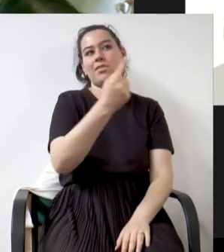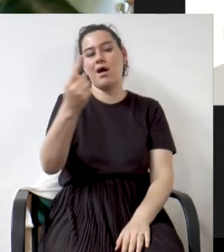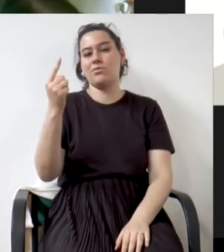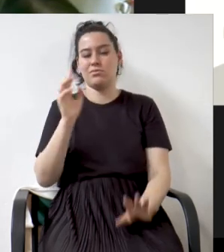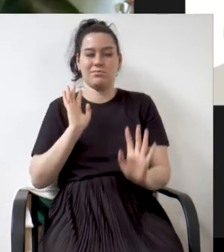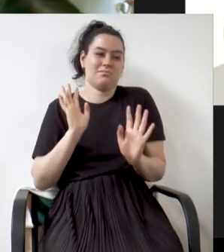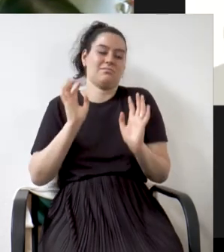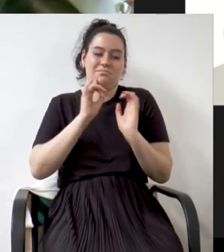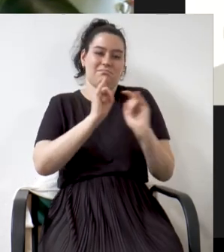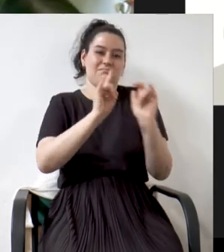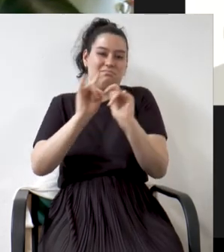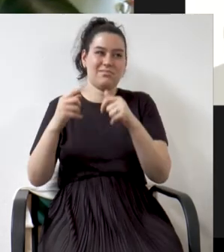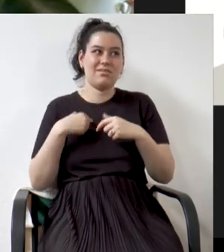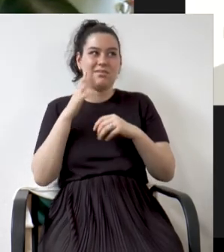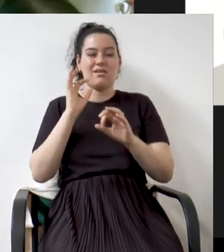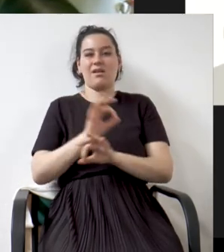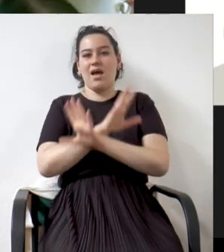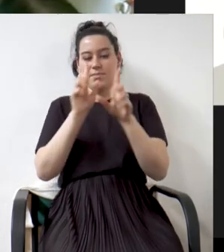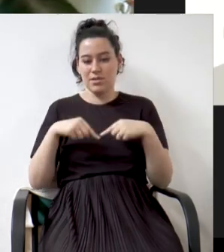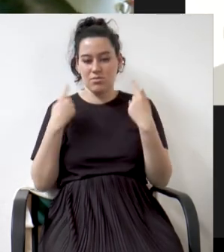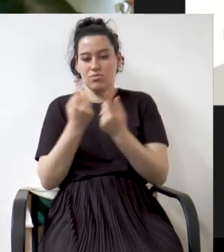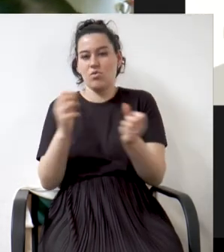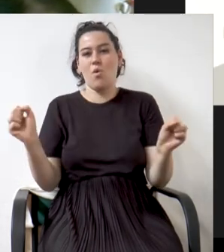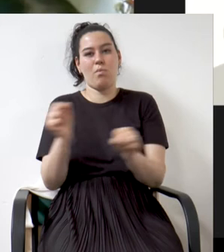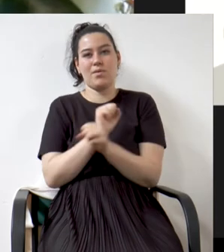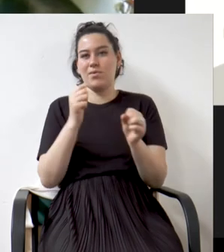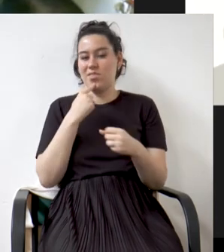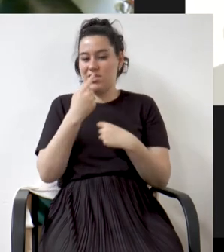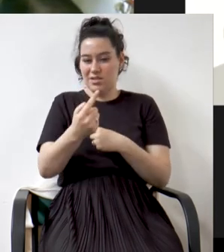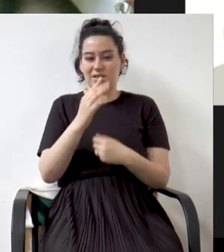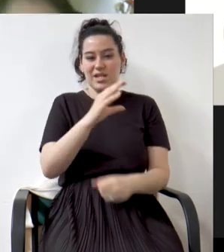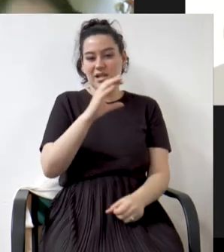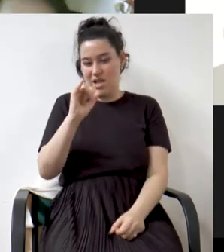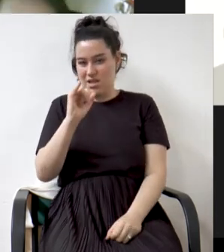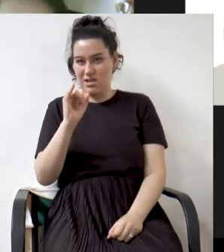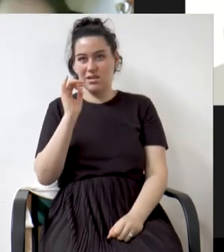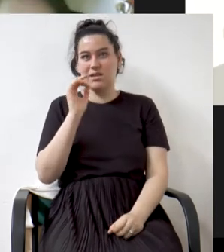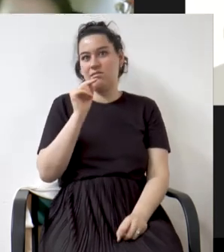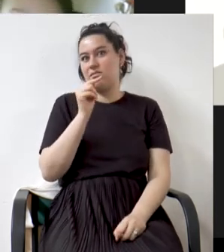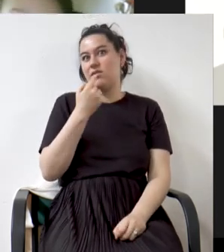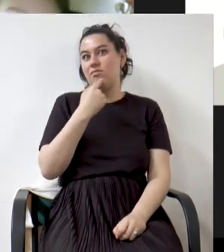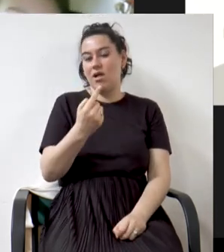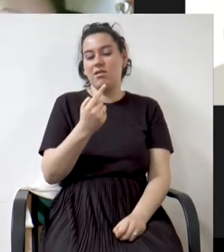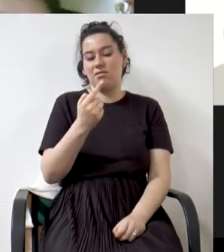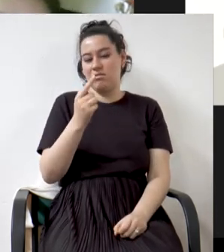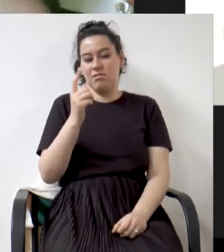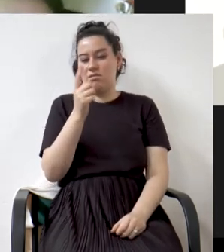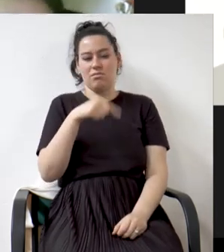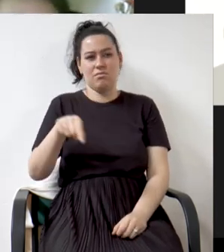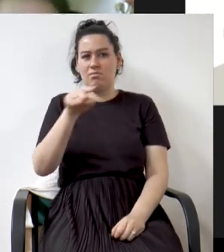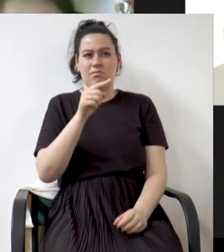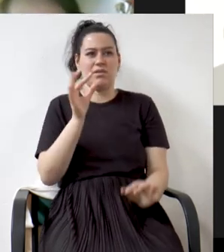que claramente no podemos nosotros decir desde la CCI y CEP se agrupa con fulano y mengano. Yo creo que